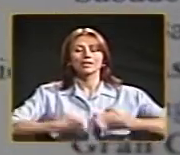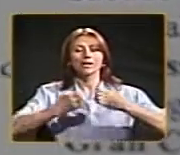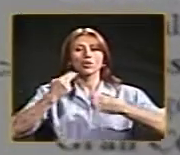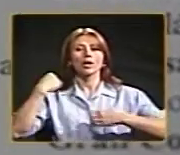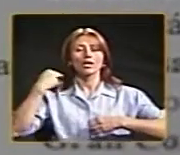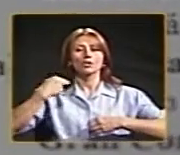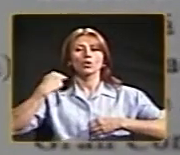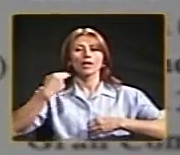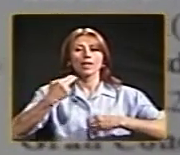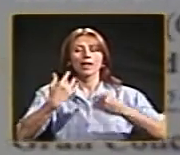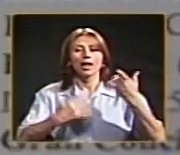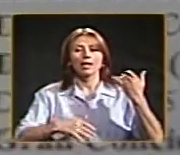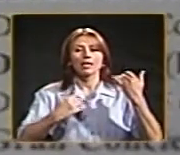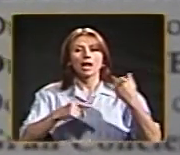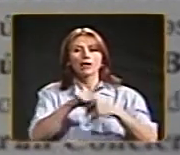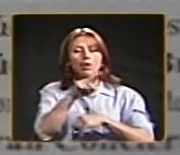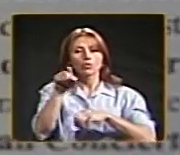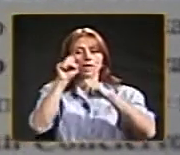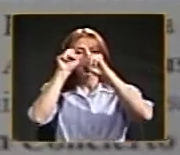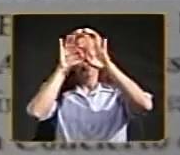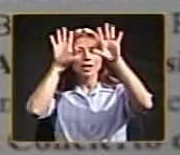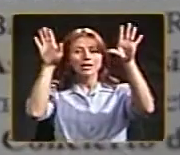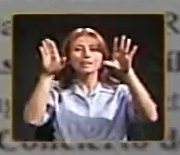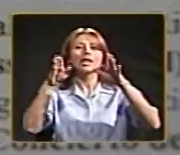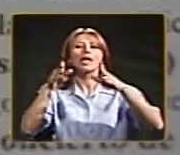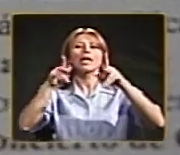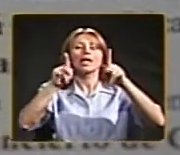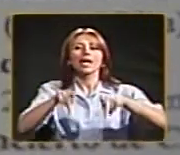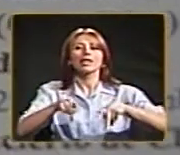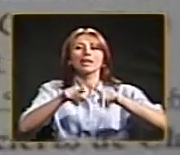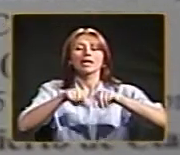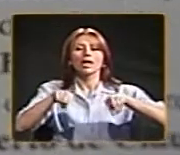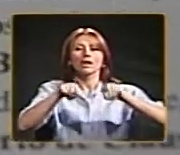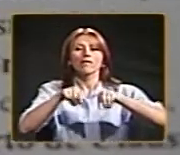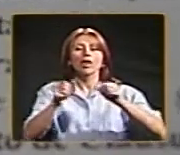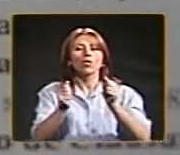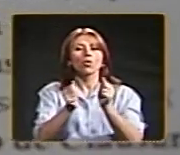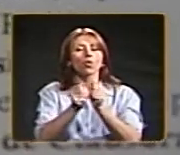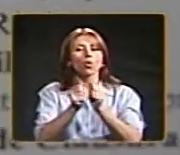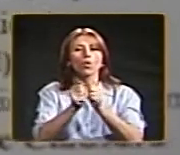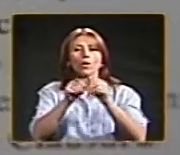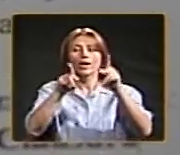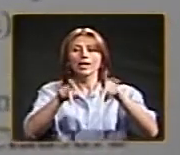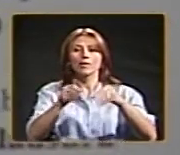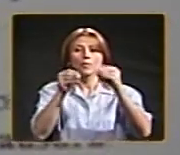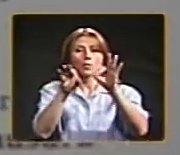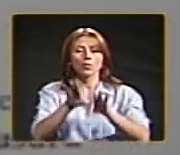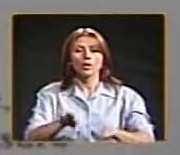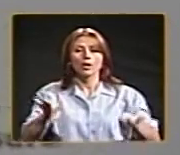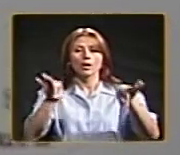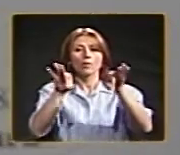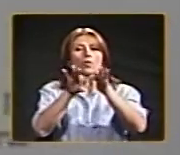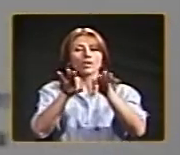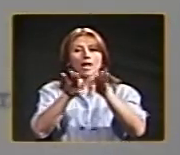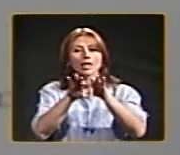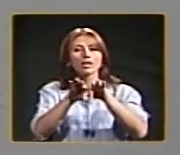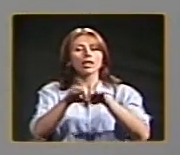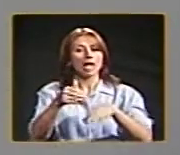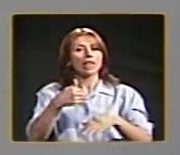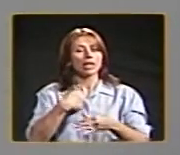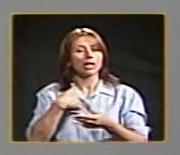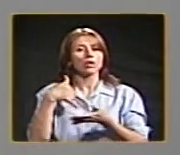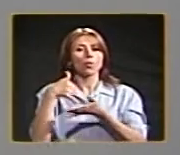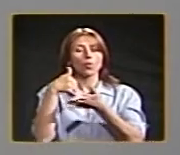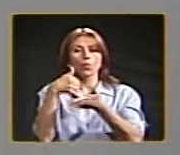Imagínese usted, gente que ha grabado con Giorgio Ma, Piazzolla, en fin, gente muy importante, ganadores de Grammys